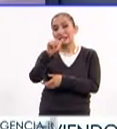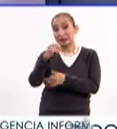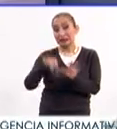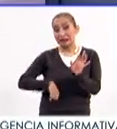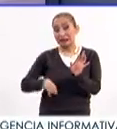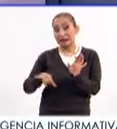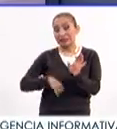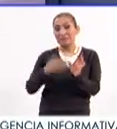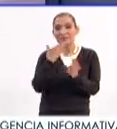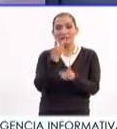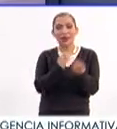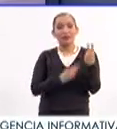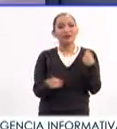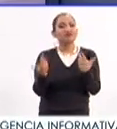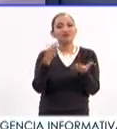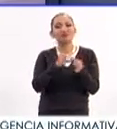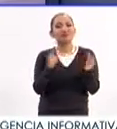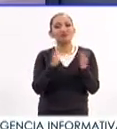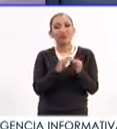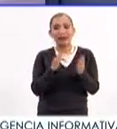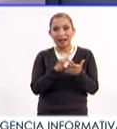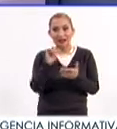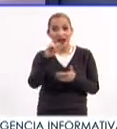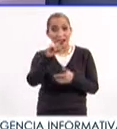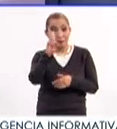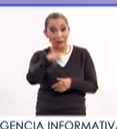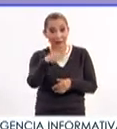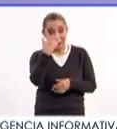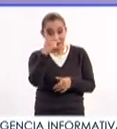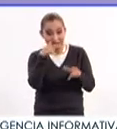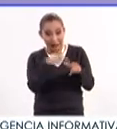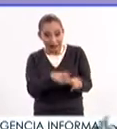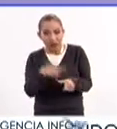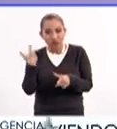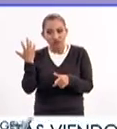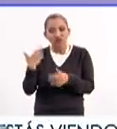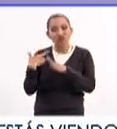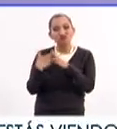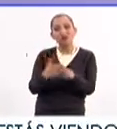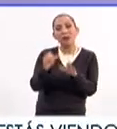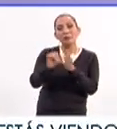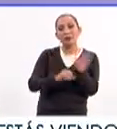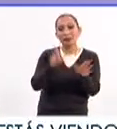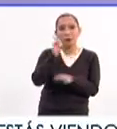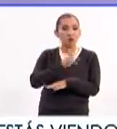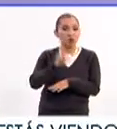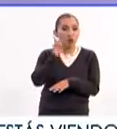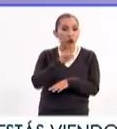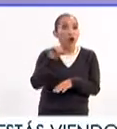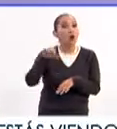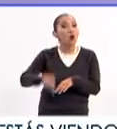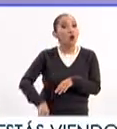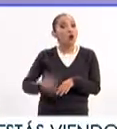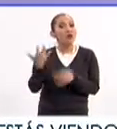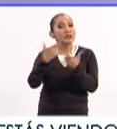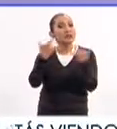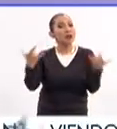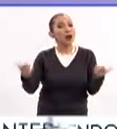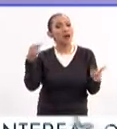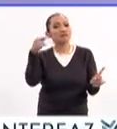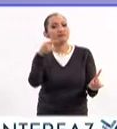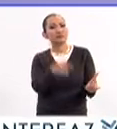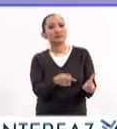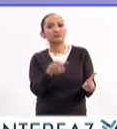Carla, bienvenida. Cuéntanos. Muchas gracias, Ana Cris. Tienes razón, seguimos conmemorando el mes de la mujer y hoy les traigo una historia